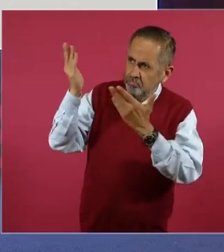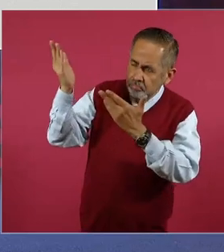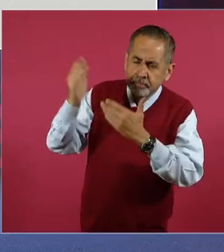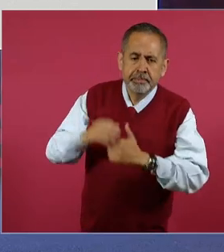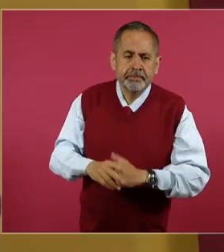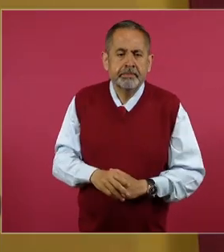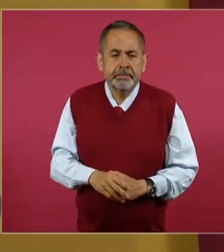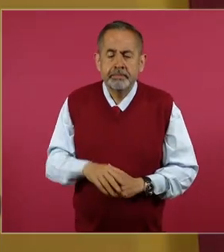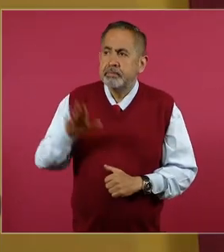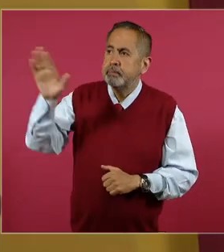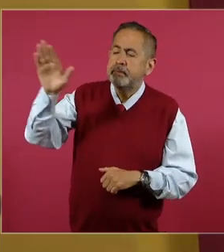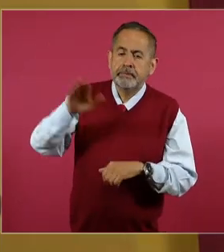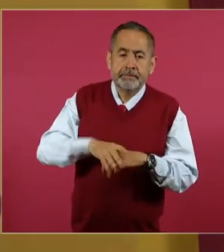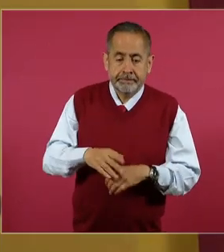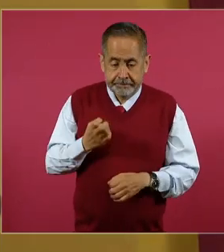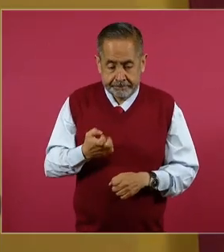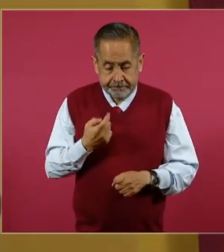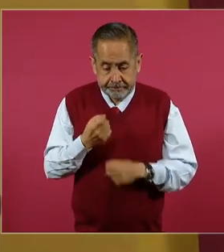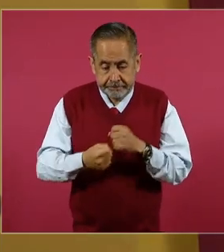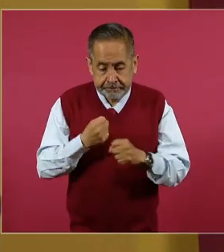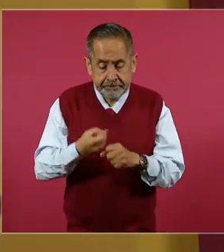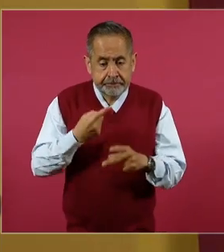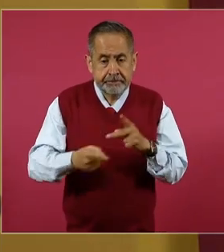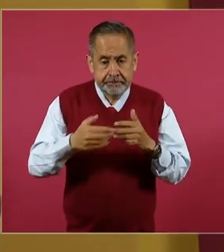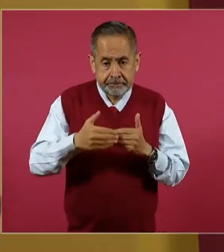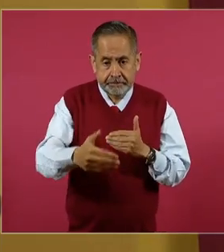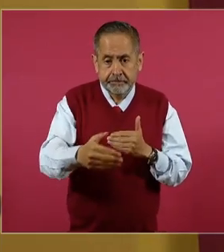A principios del año en curso se cumplió